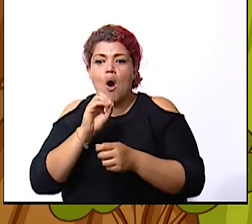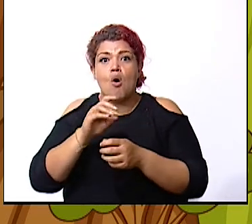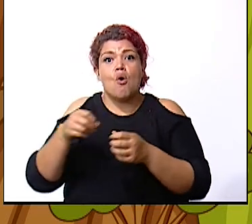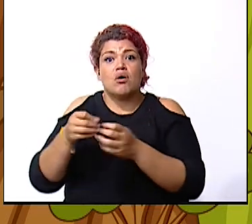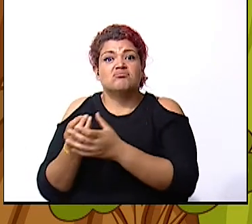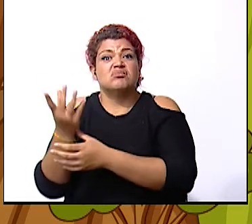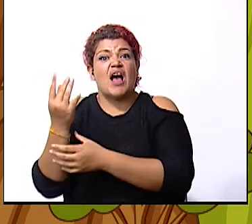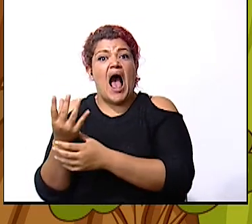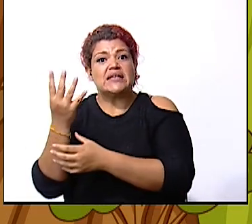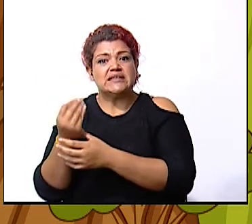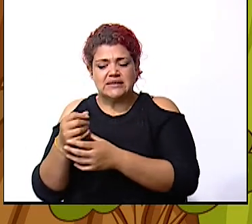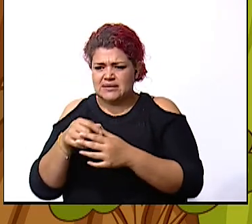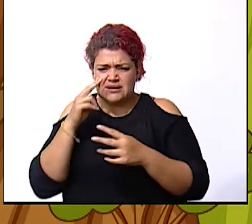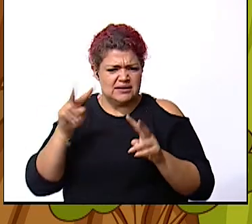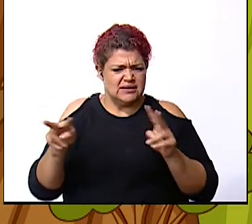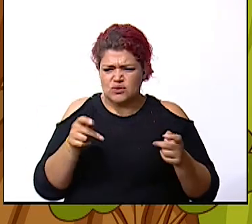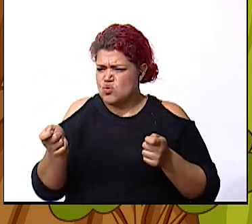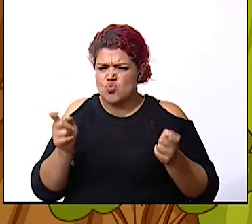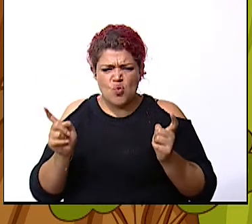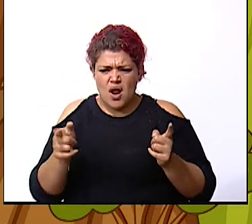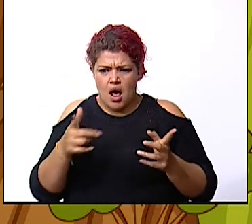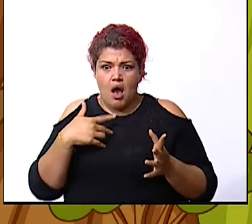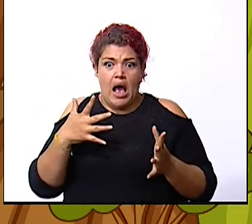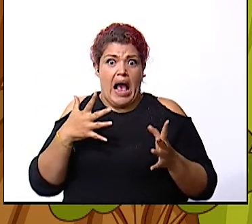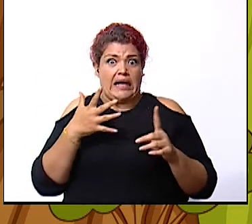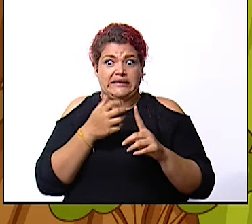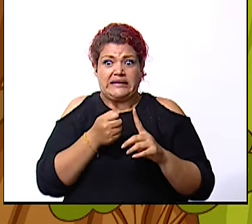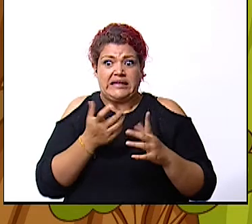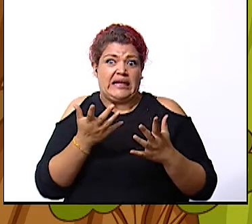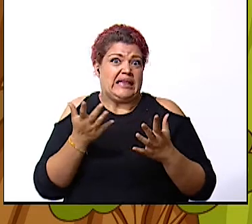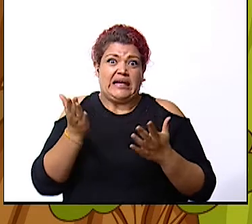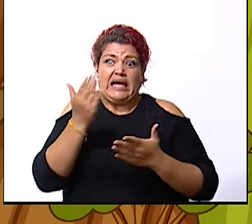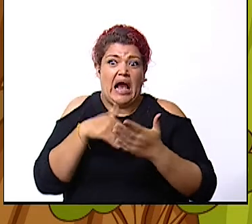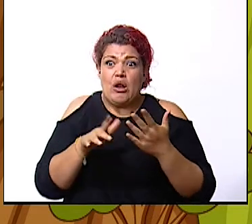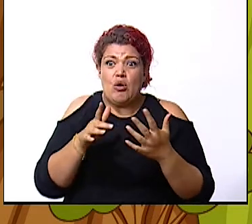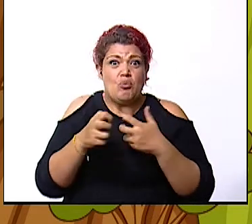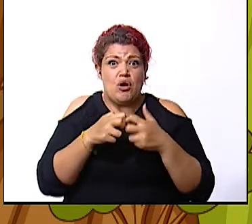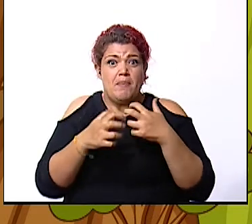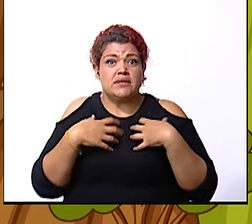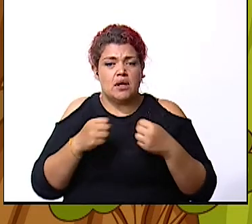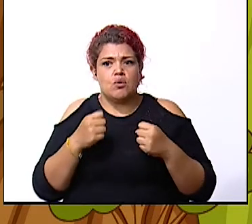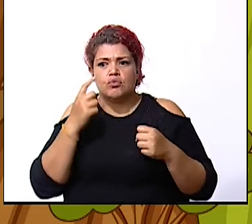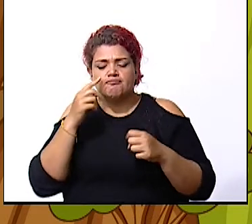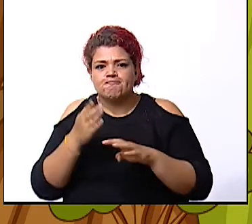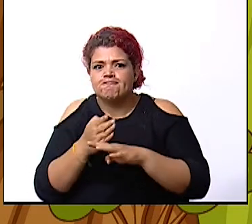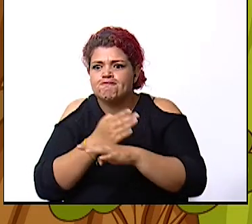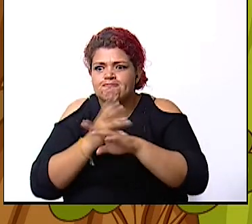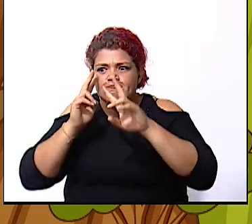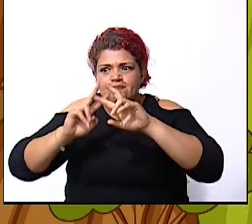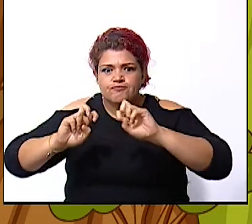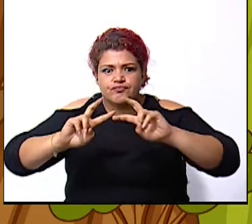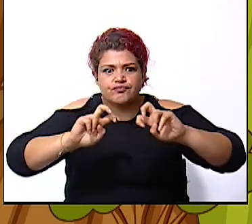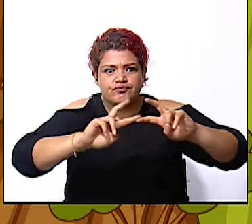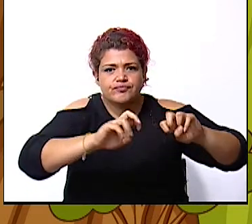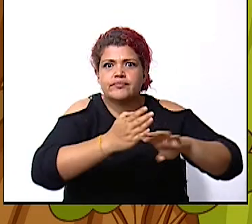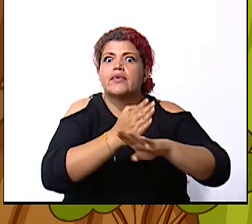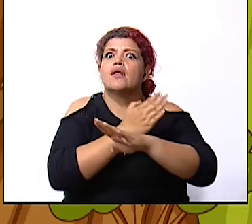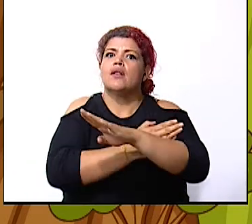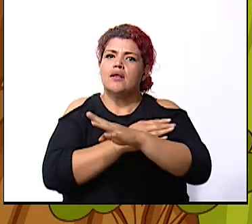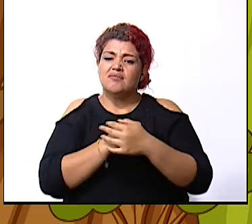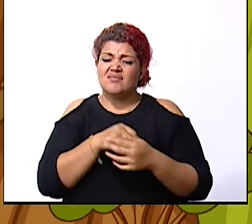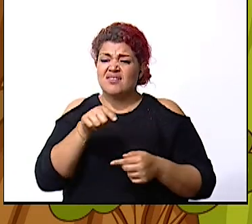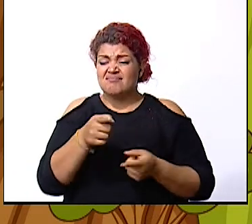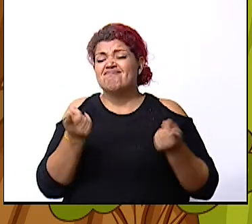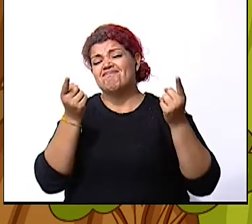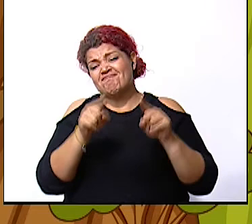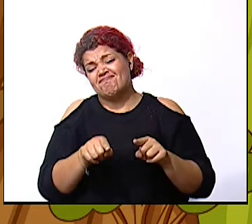que no tengamos posteriormente algún accidente o algún problema de salud esto es una de las consecuencias de la estación